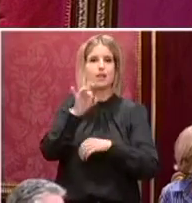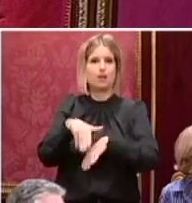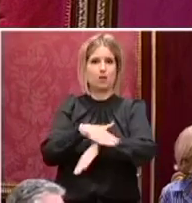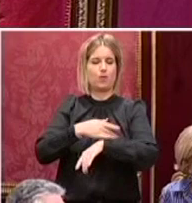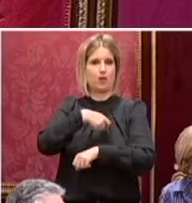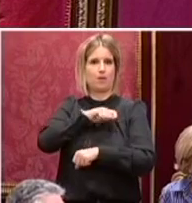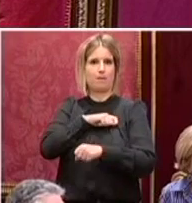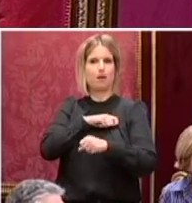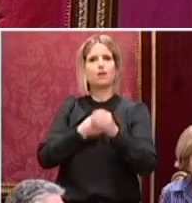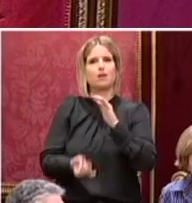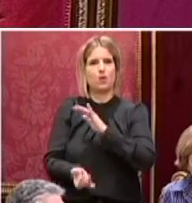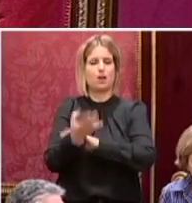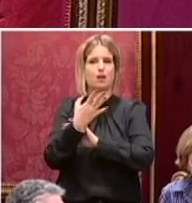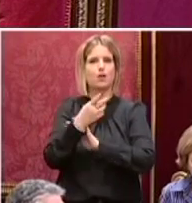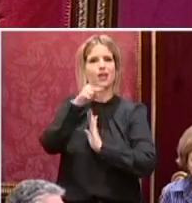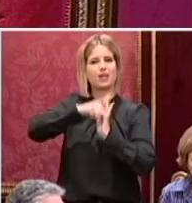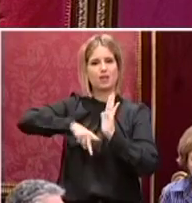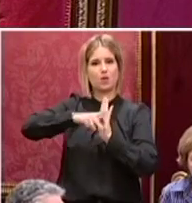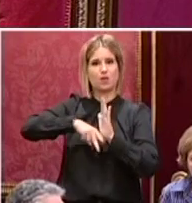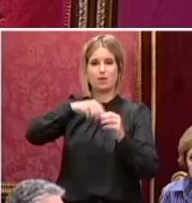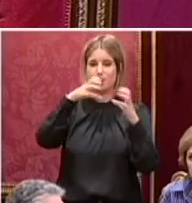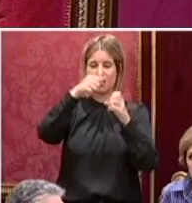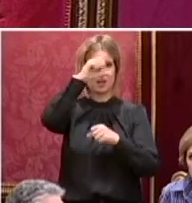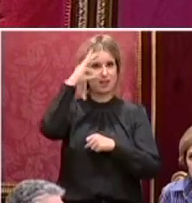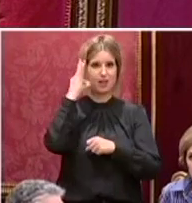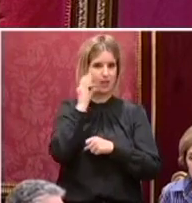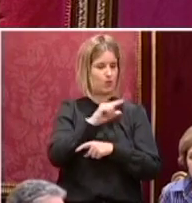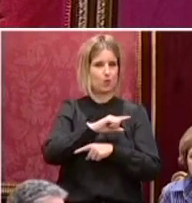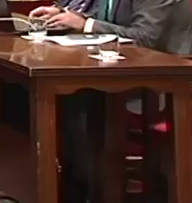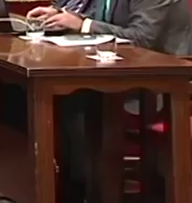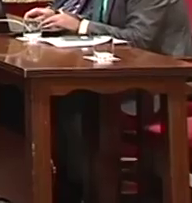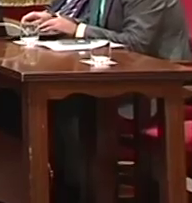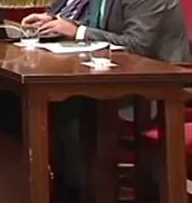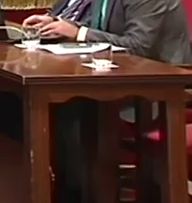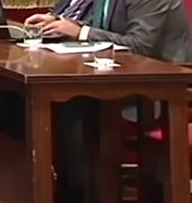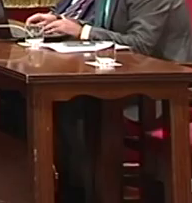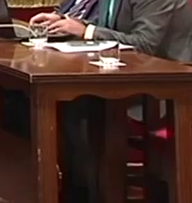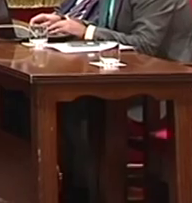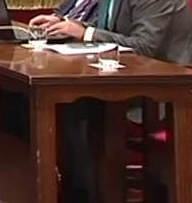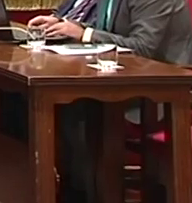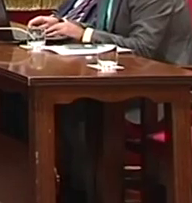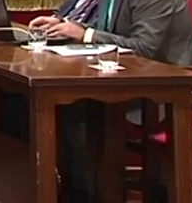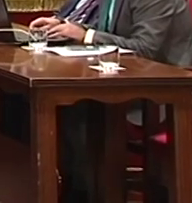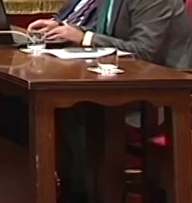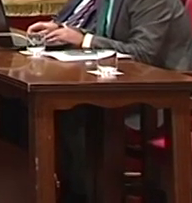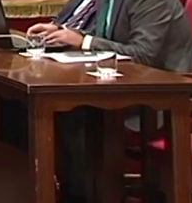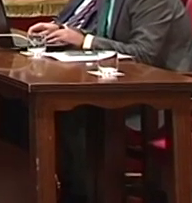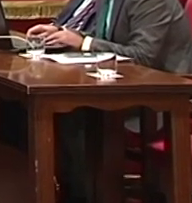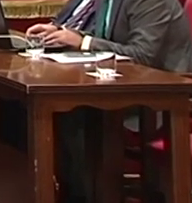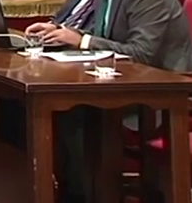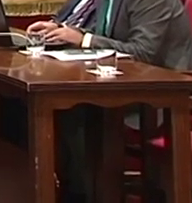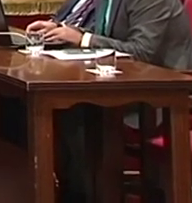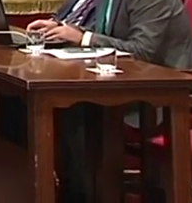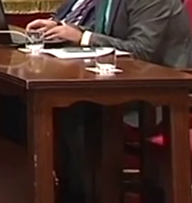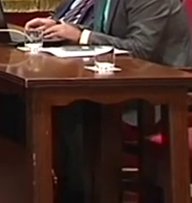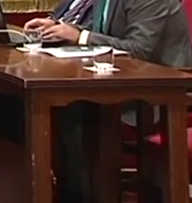España, que lo regule y que no sean los granadinos y este ayuntamiento quien tenga que pagarlo. Han asegurado que este nuevo impuesto es una nueva amenaza para